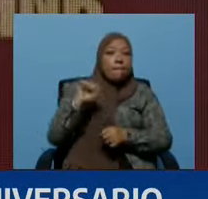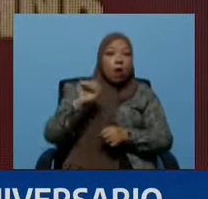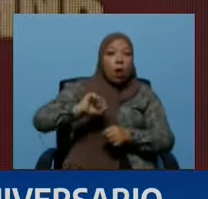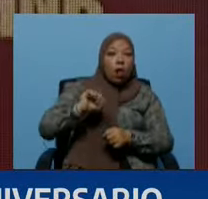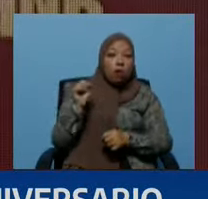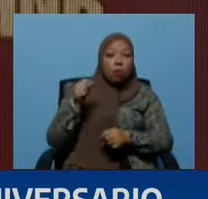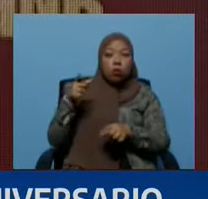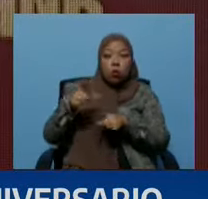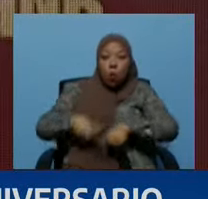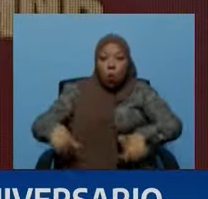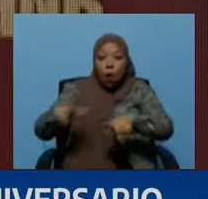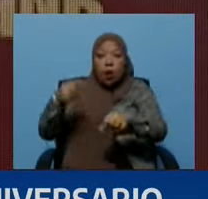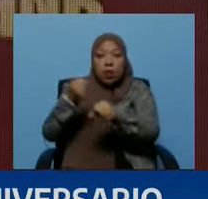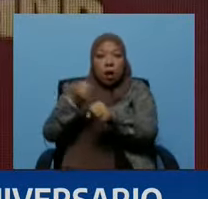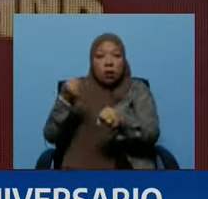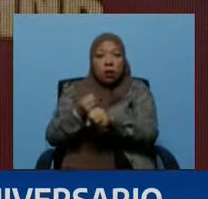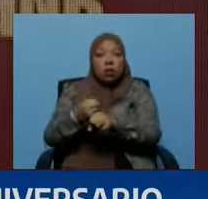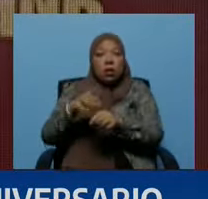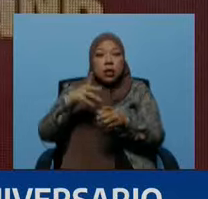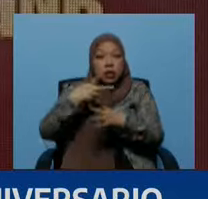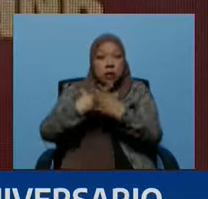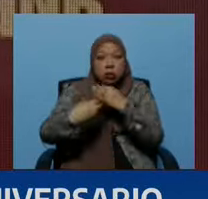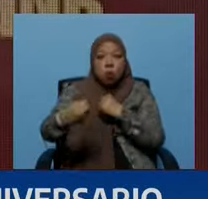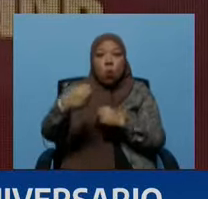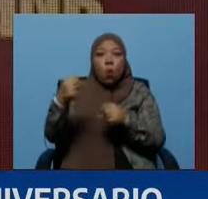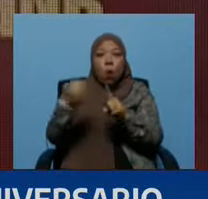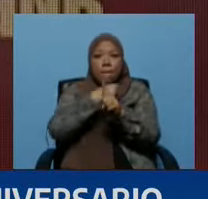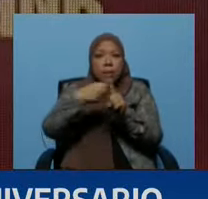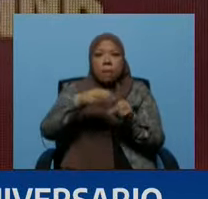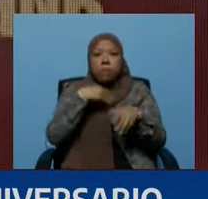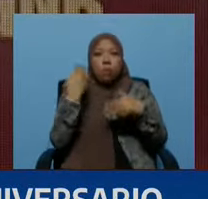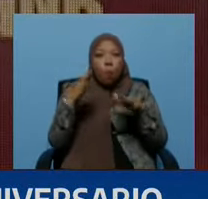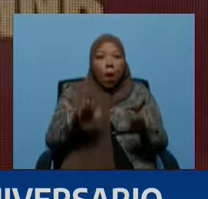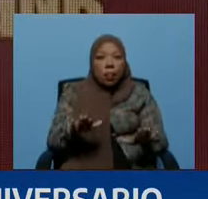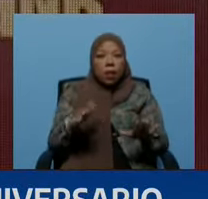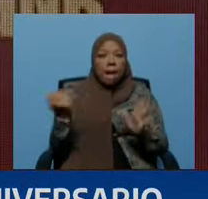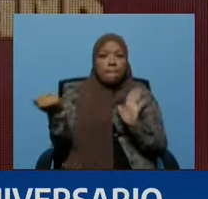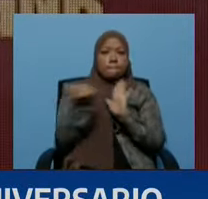su lugar de trabajo, la asaltan, intentan matarla.